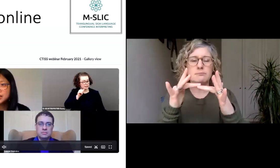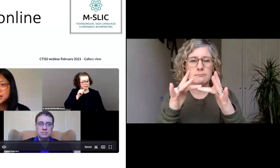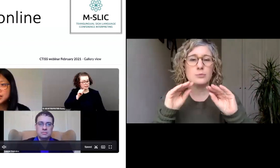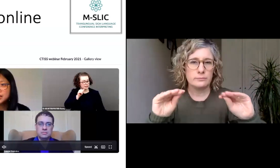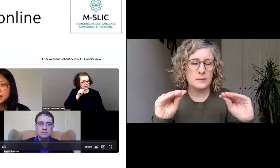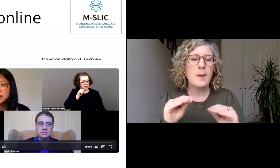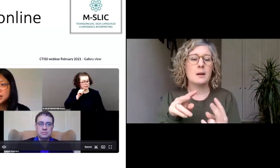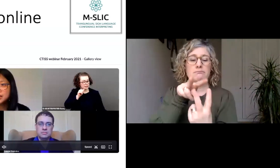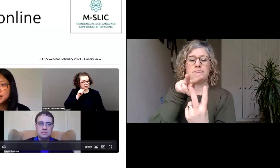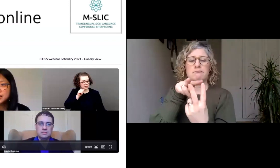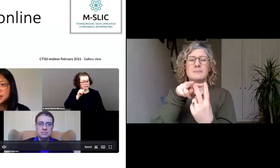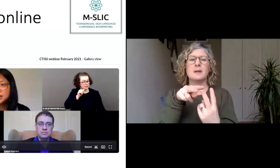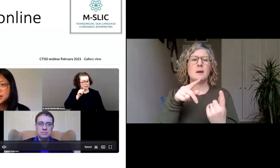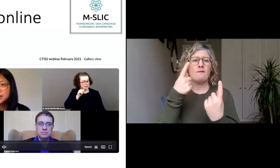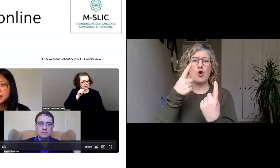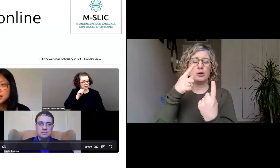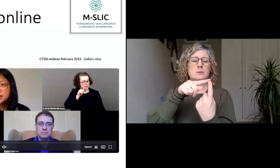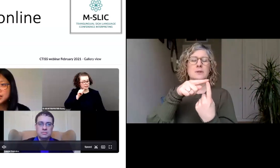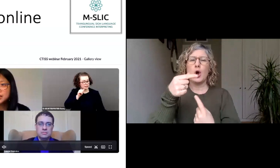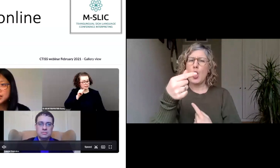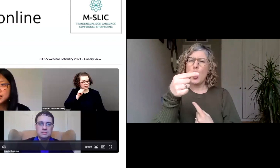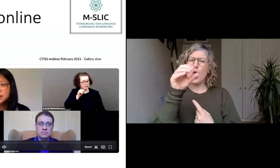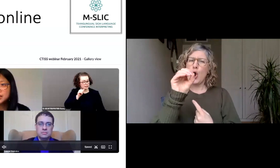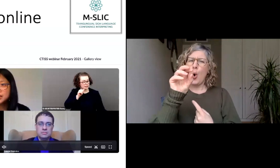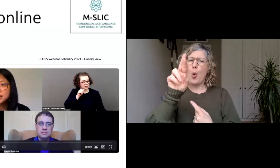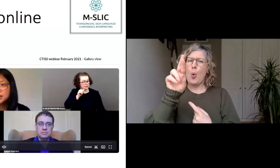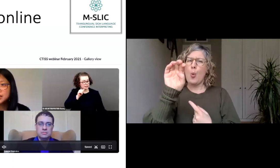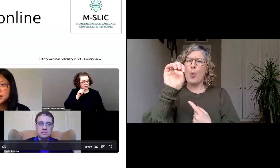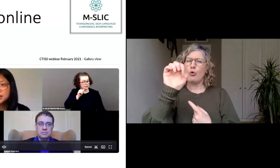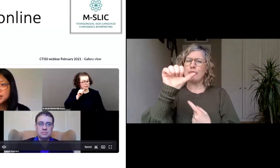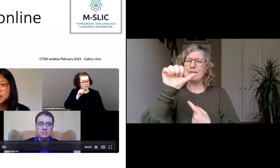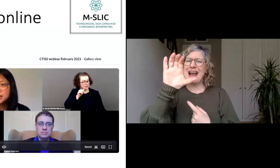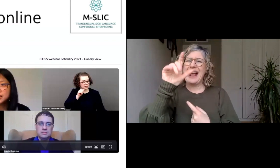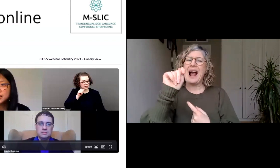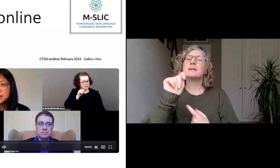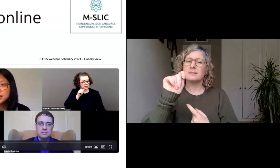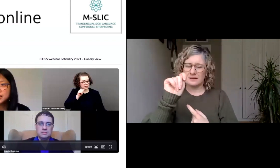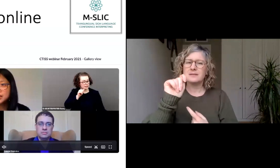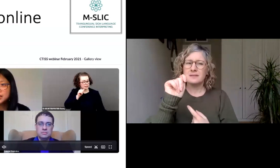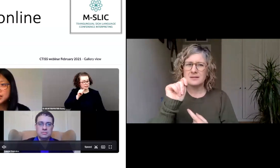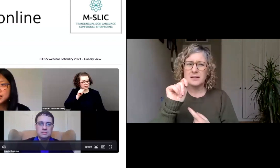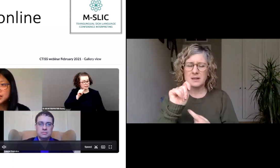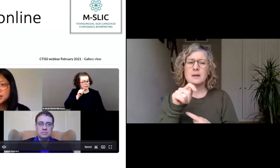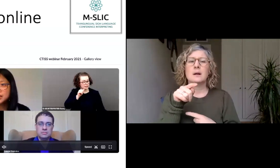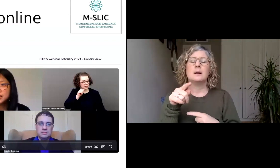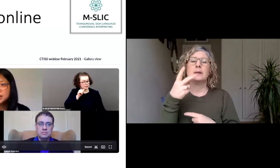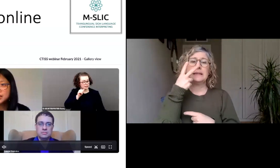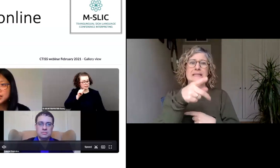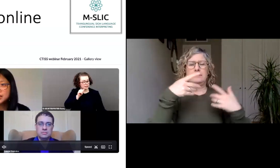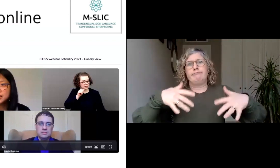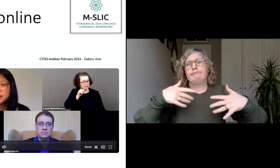y dado al tiempo que tenemos, pues podría extenderme en cuanto a todo lo que vamos a enseñarles a